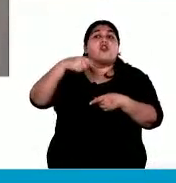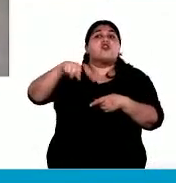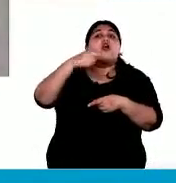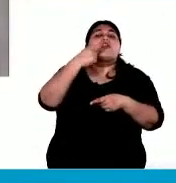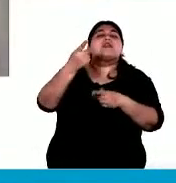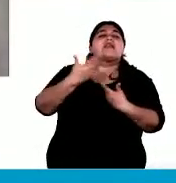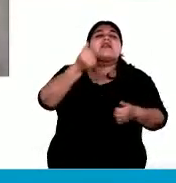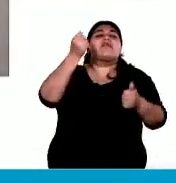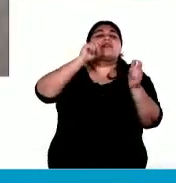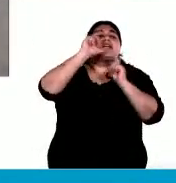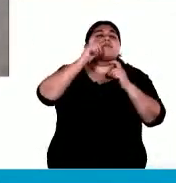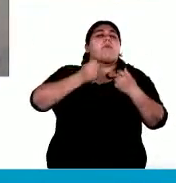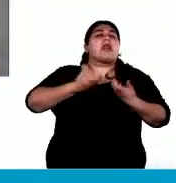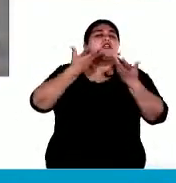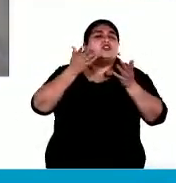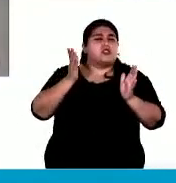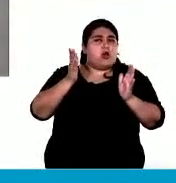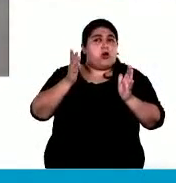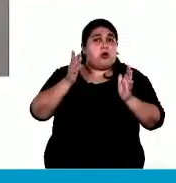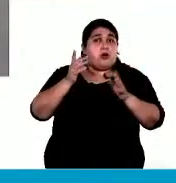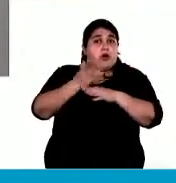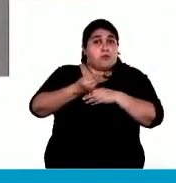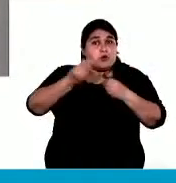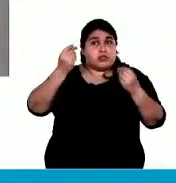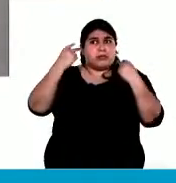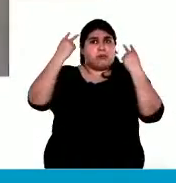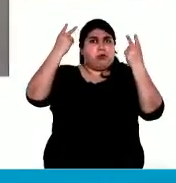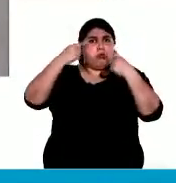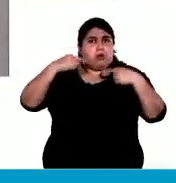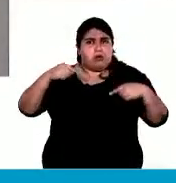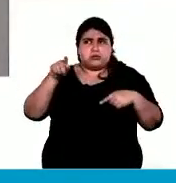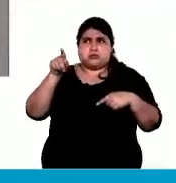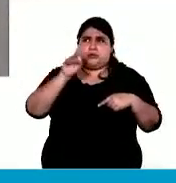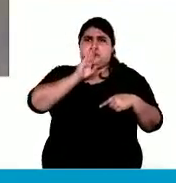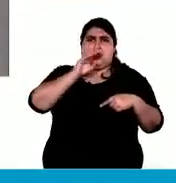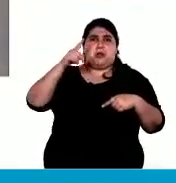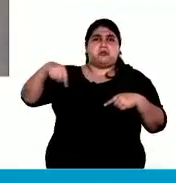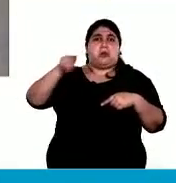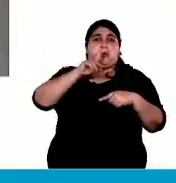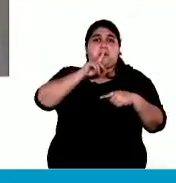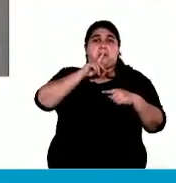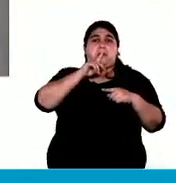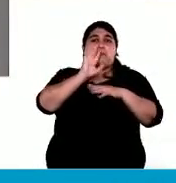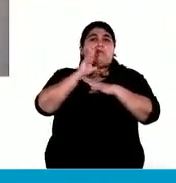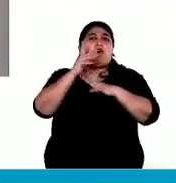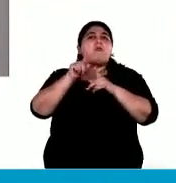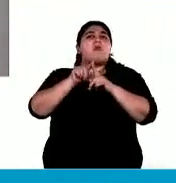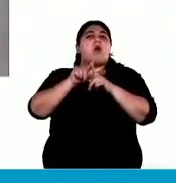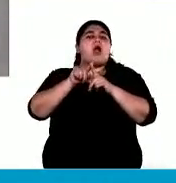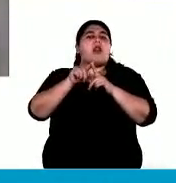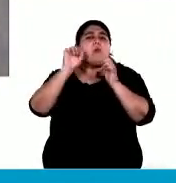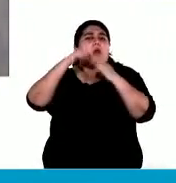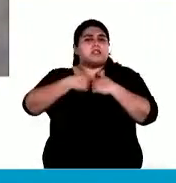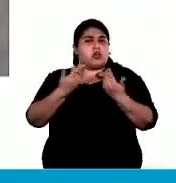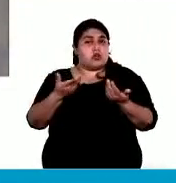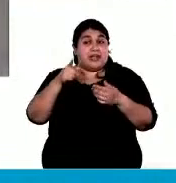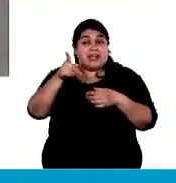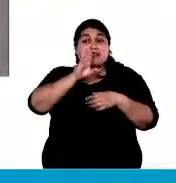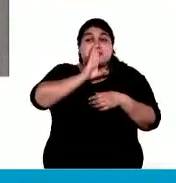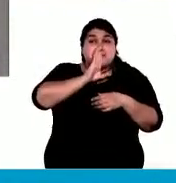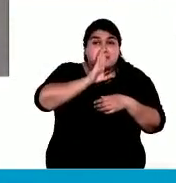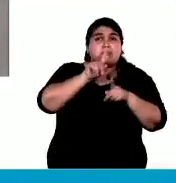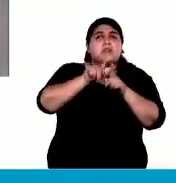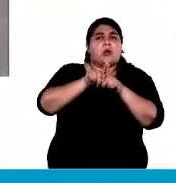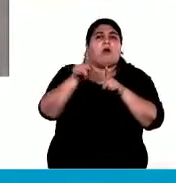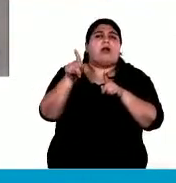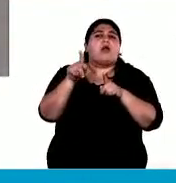expresión, de los que levantan la voz y las banderas de la pluralidad. Ese silencio es